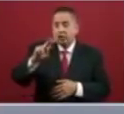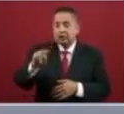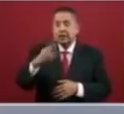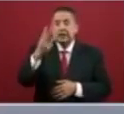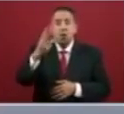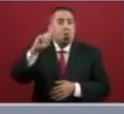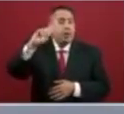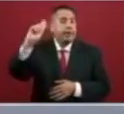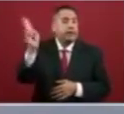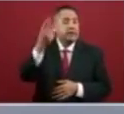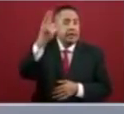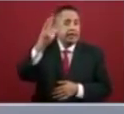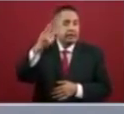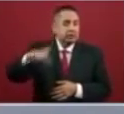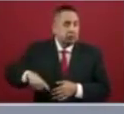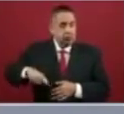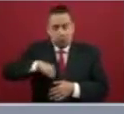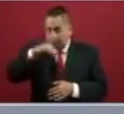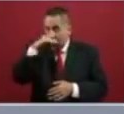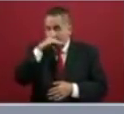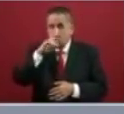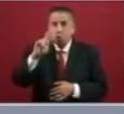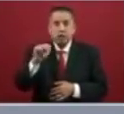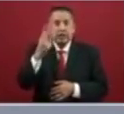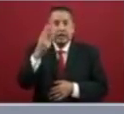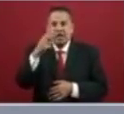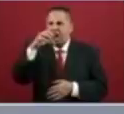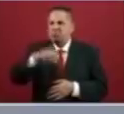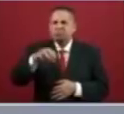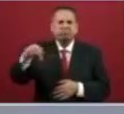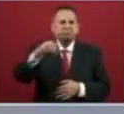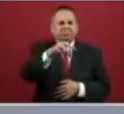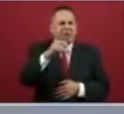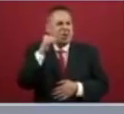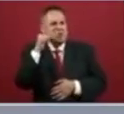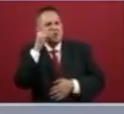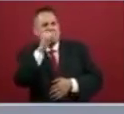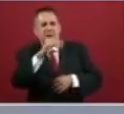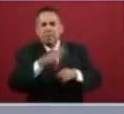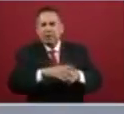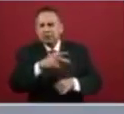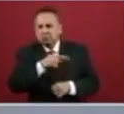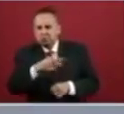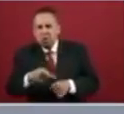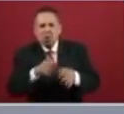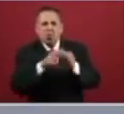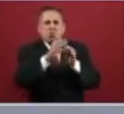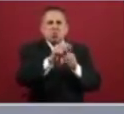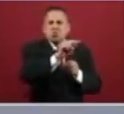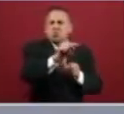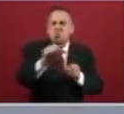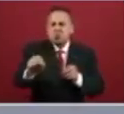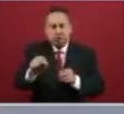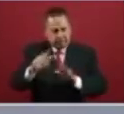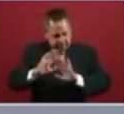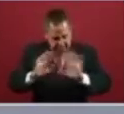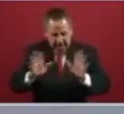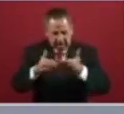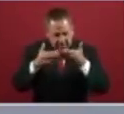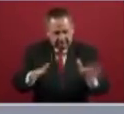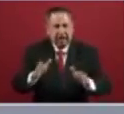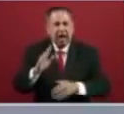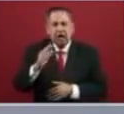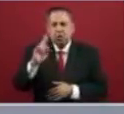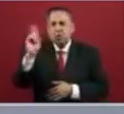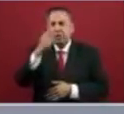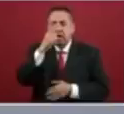universidades públicas y gratuitas en regiones pobres y marginadas del país, donde estudian hasta ahora